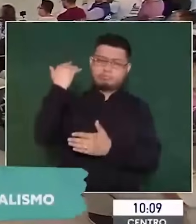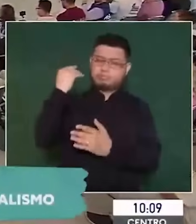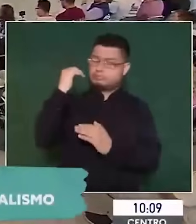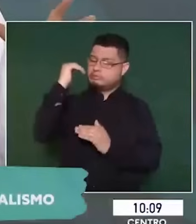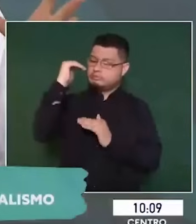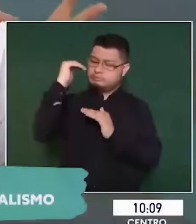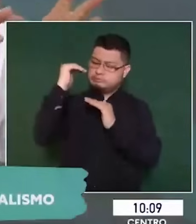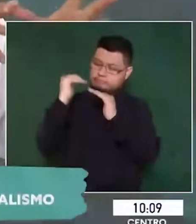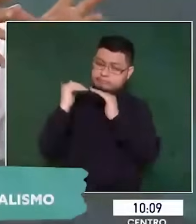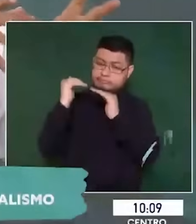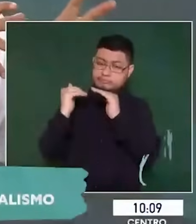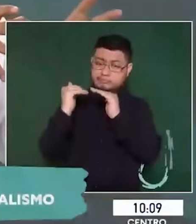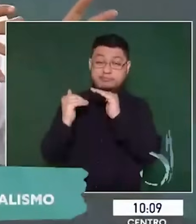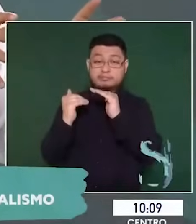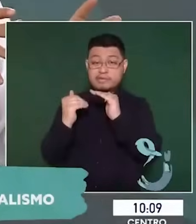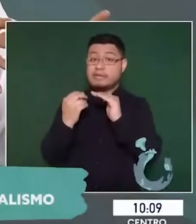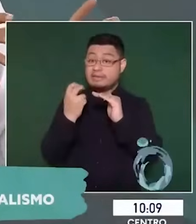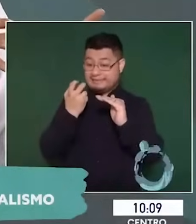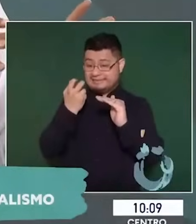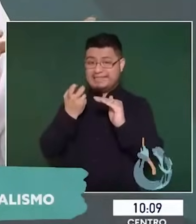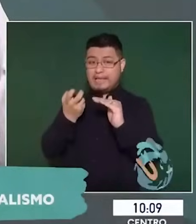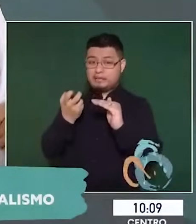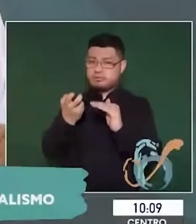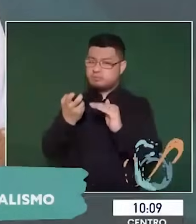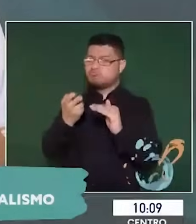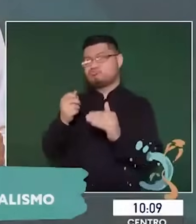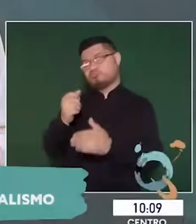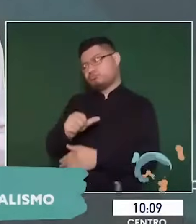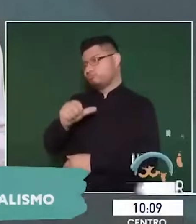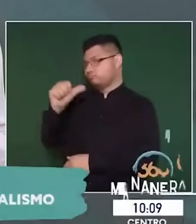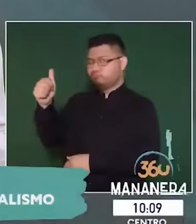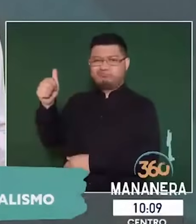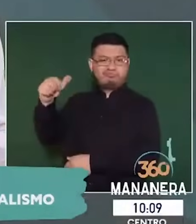es lo que dejó la política neoliberal.